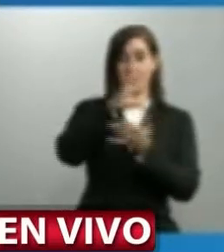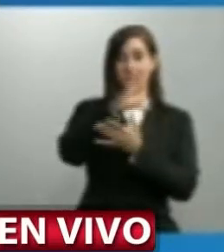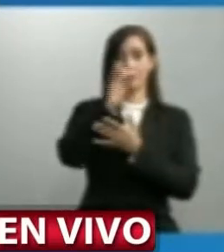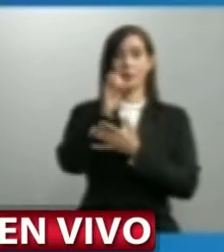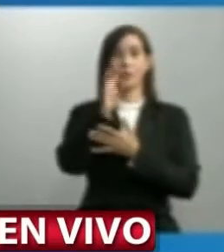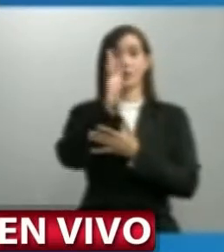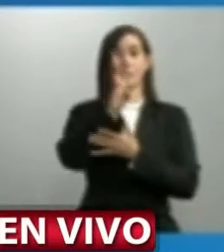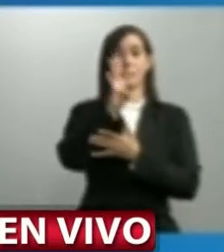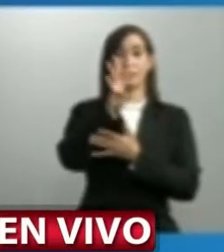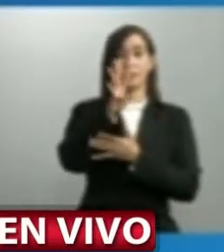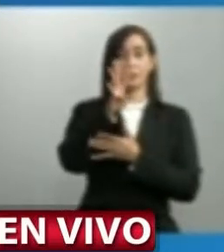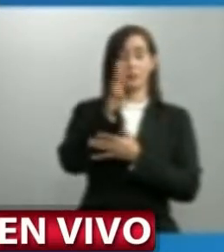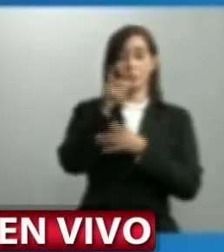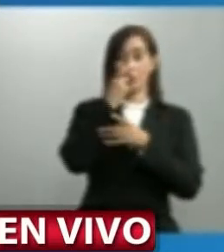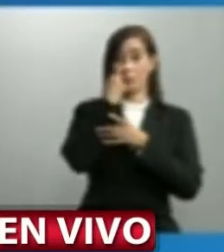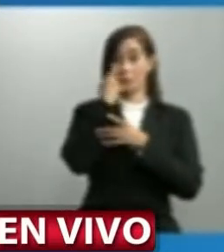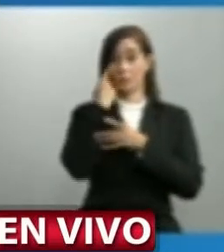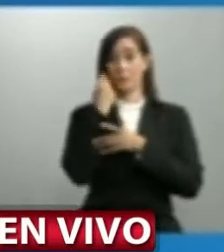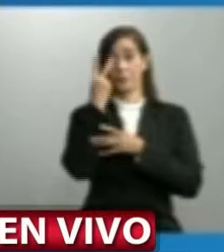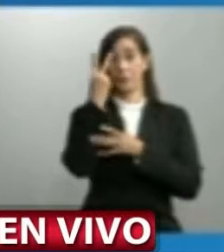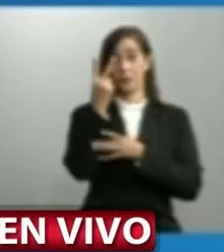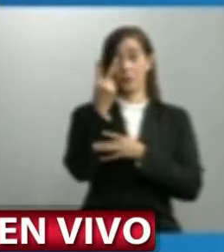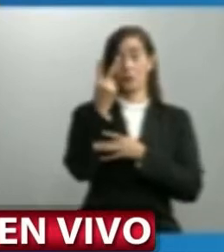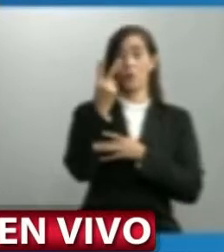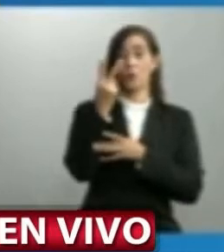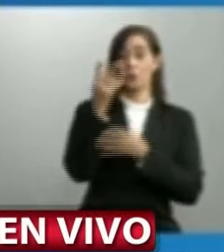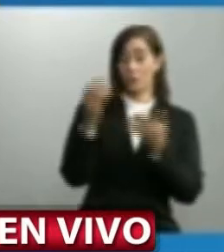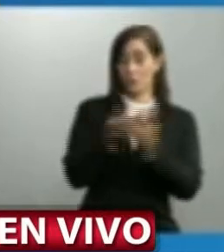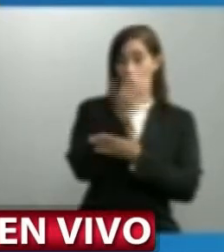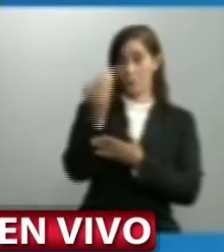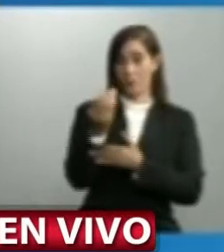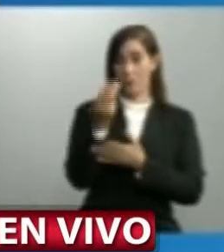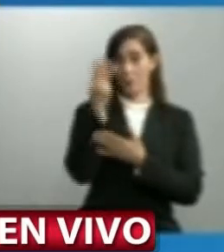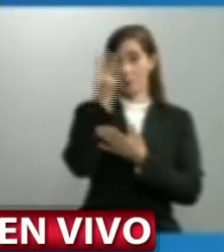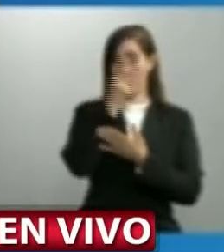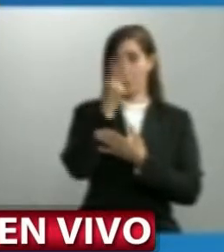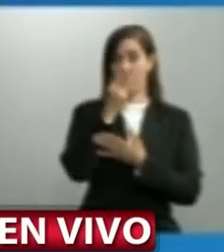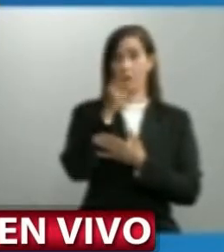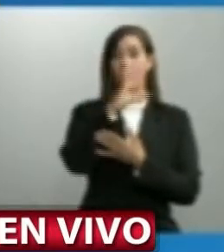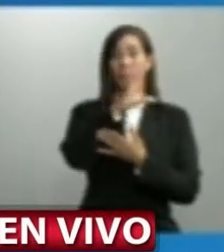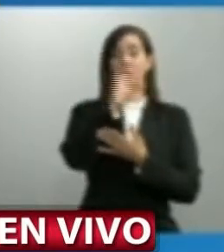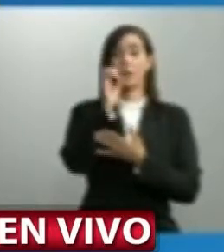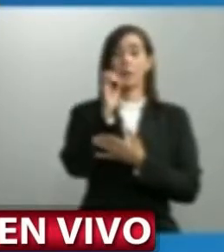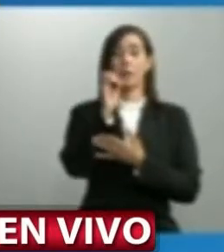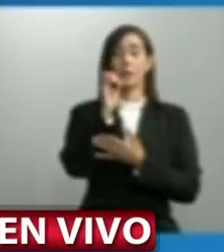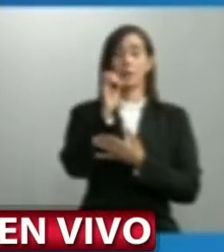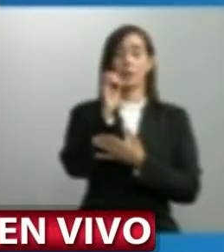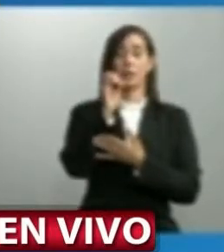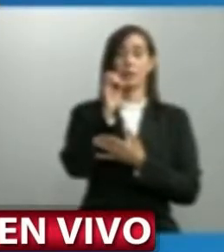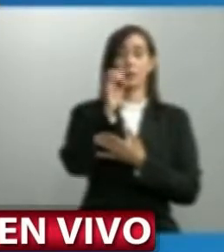1,564 pruebas realizadas, 2 casos nuevos, 531